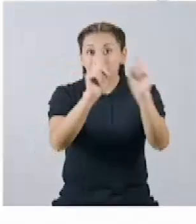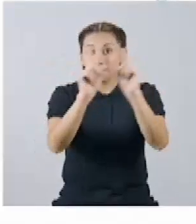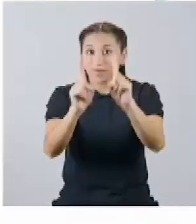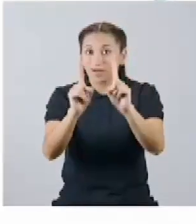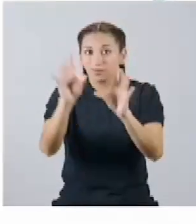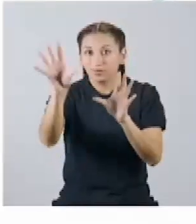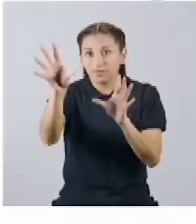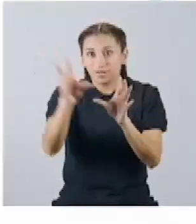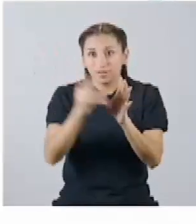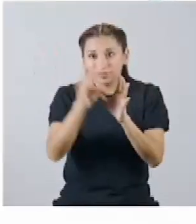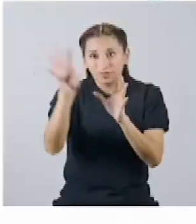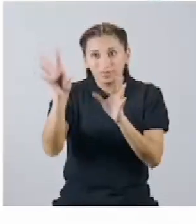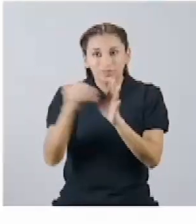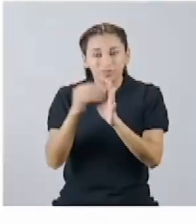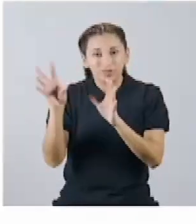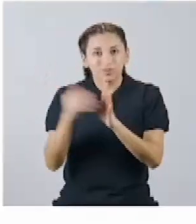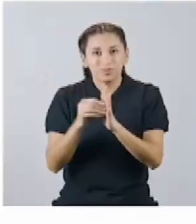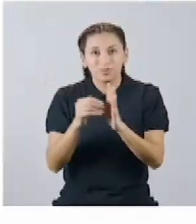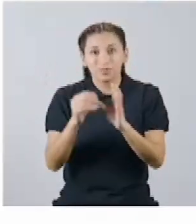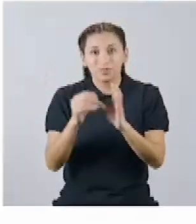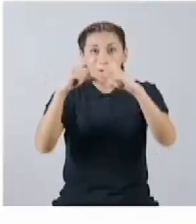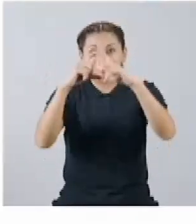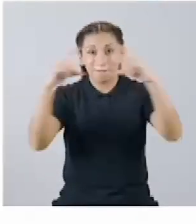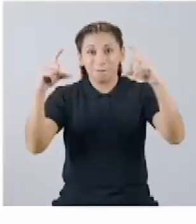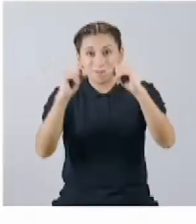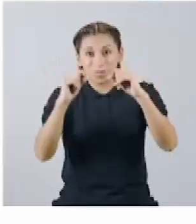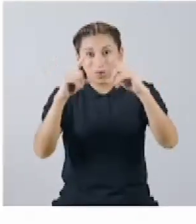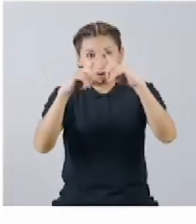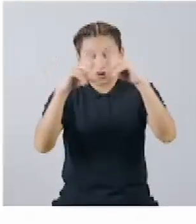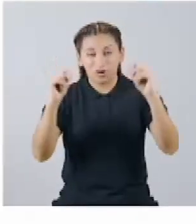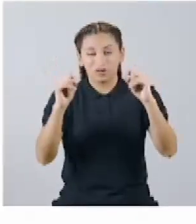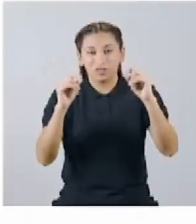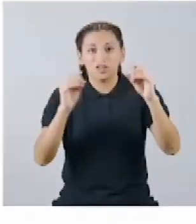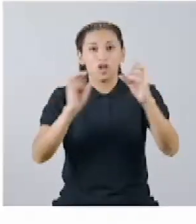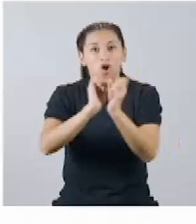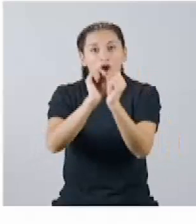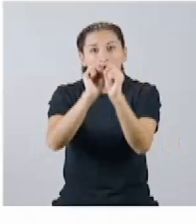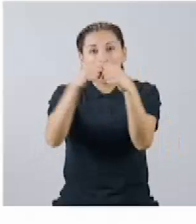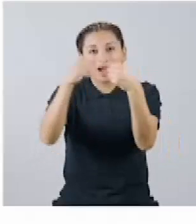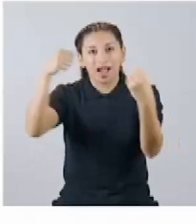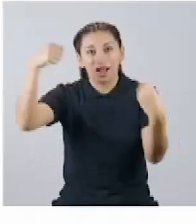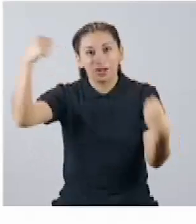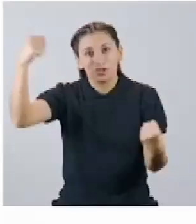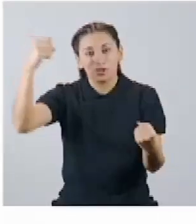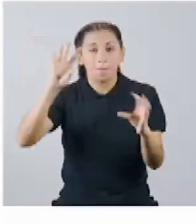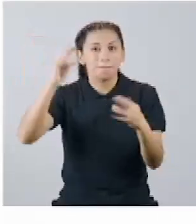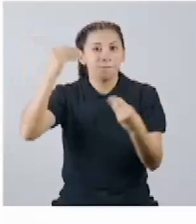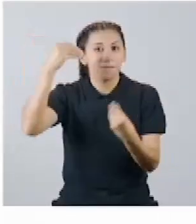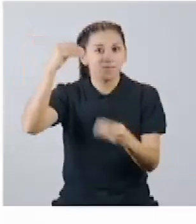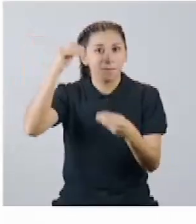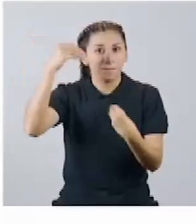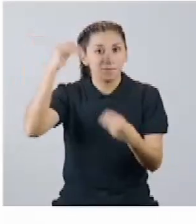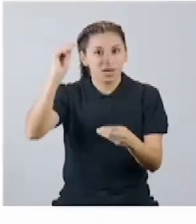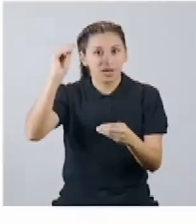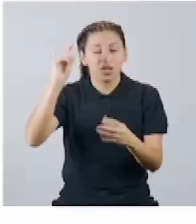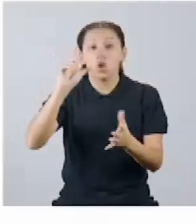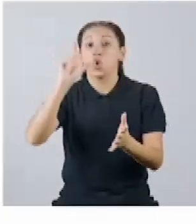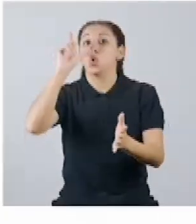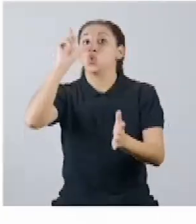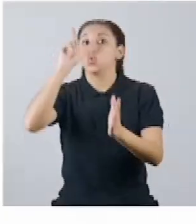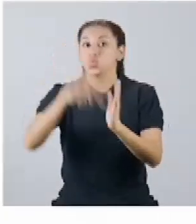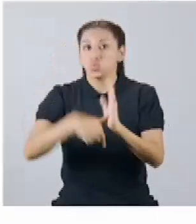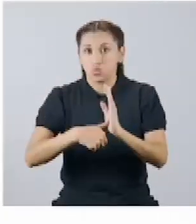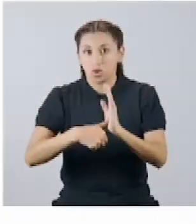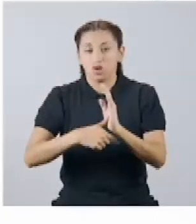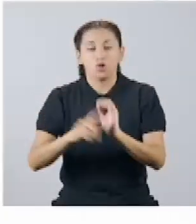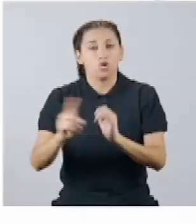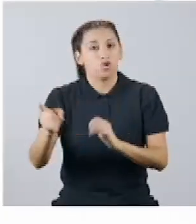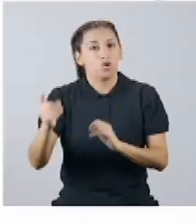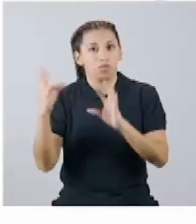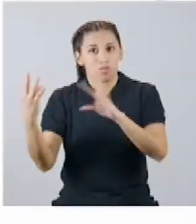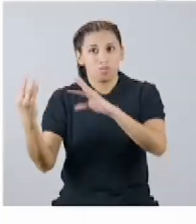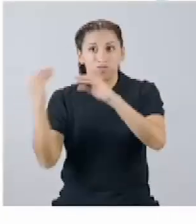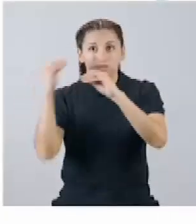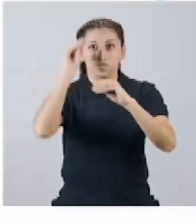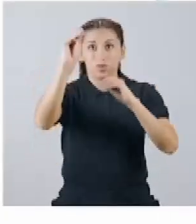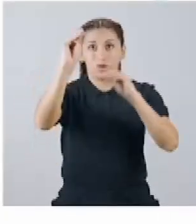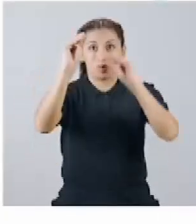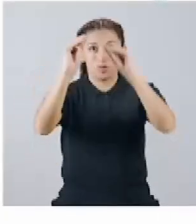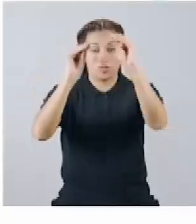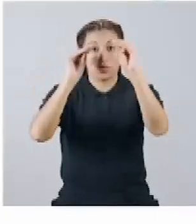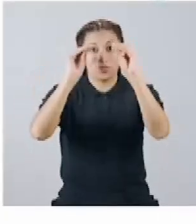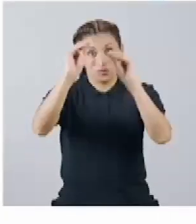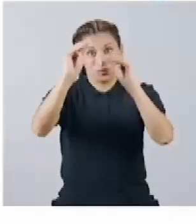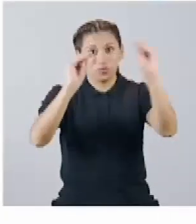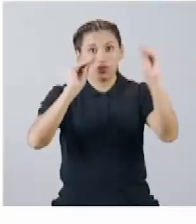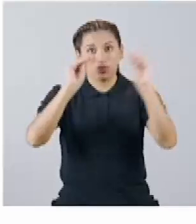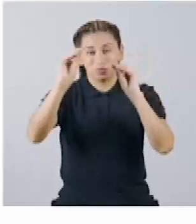un post-it, notitas de cartulina o papel. Y luego colocamos los